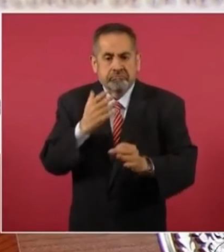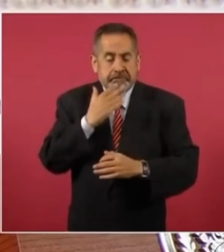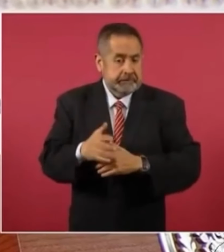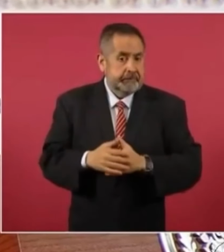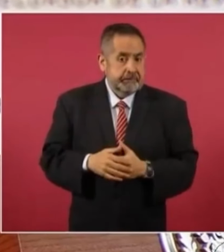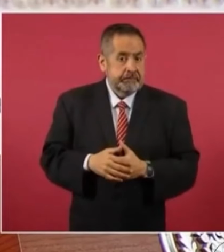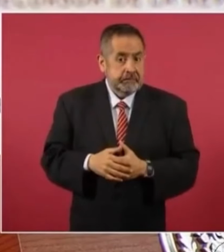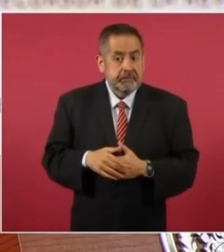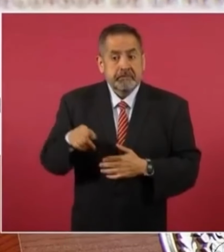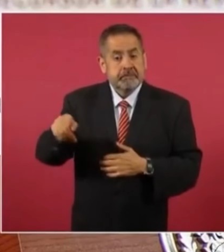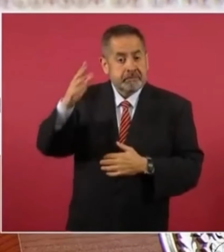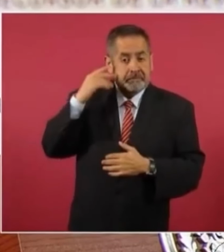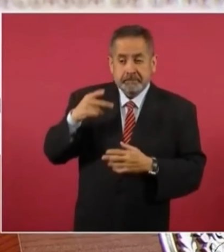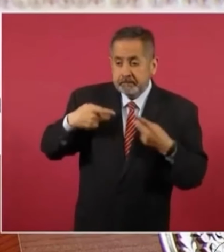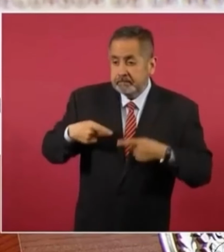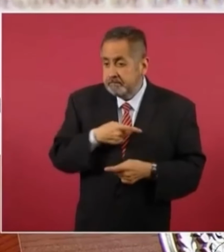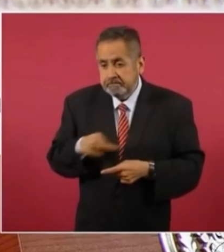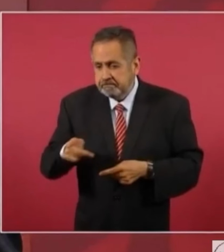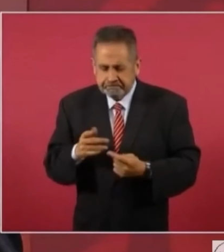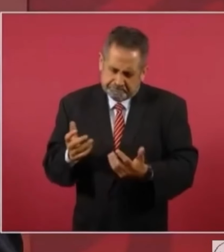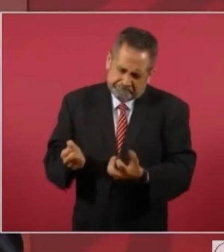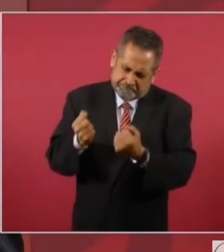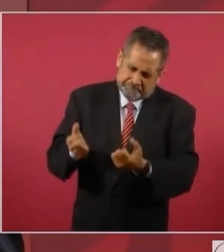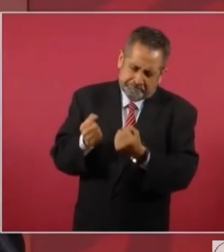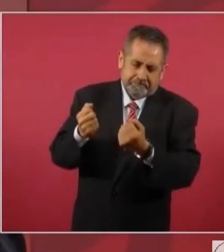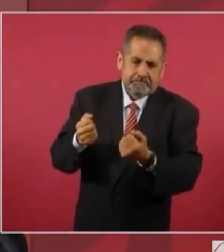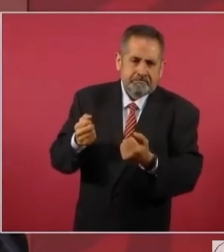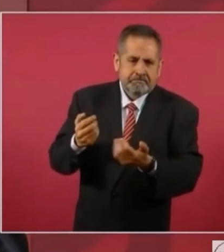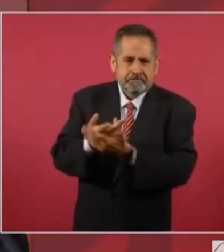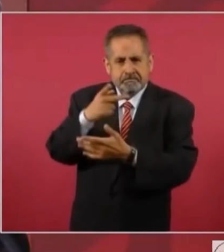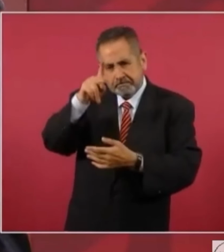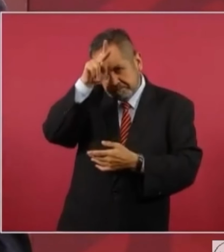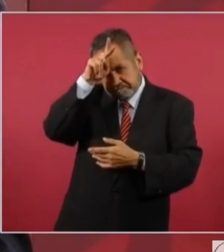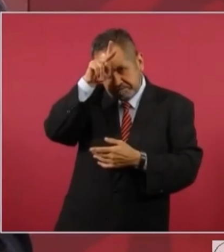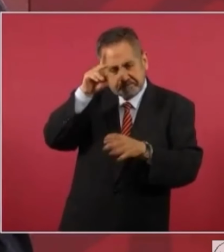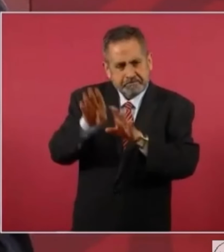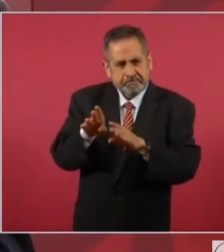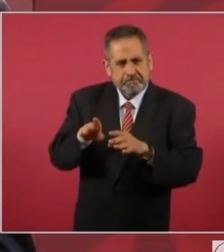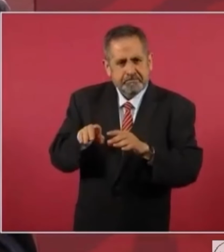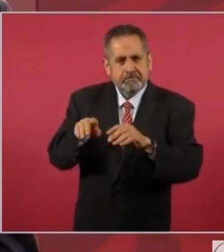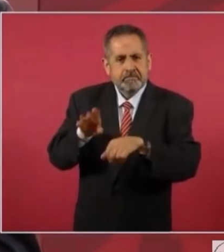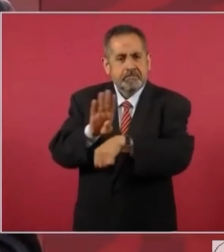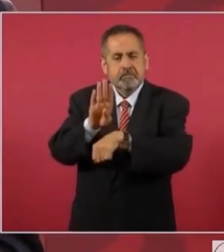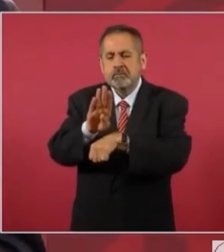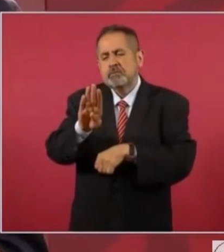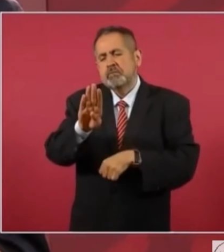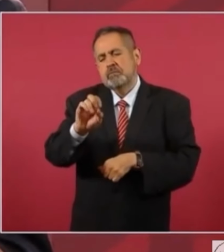sacó de la pobreza a millones de mexicanos, digo, de bolivianos.